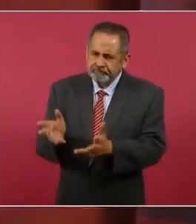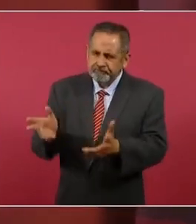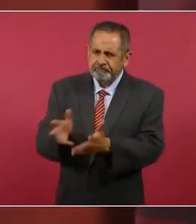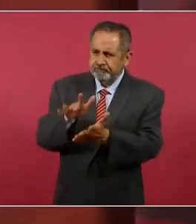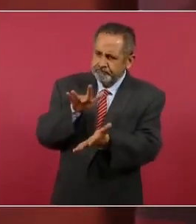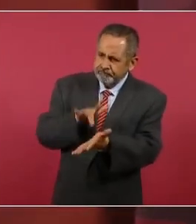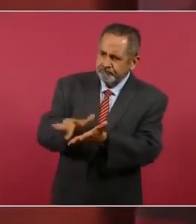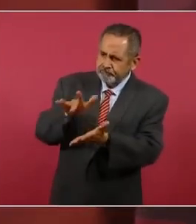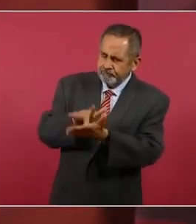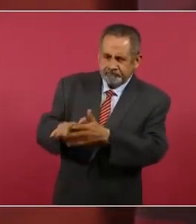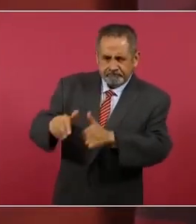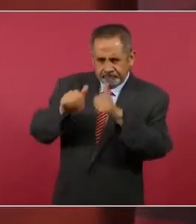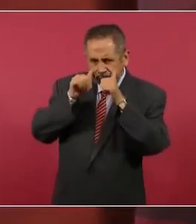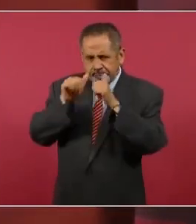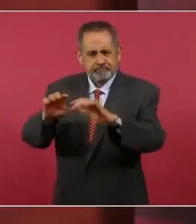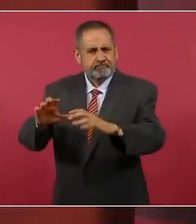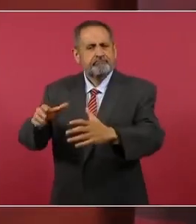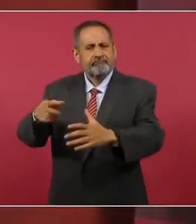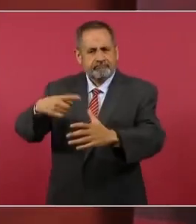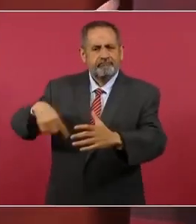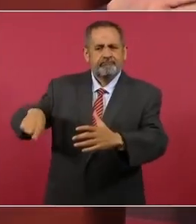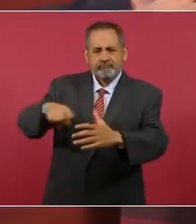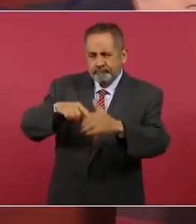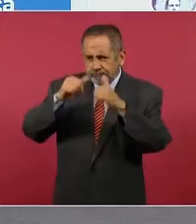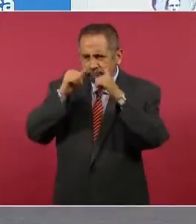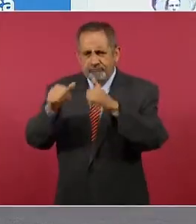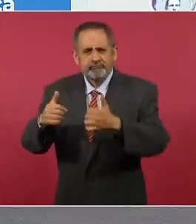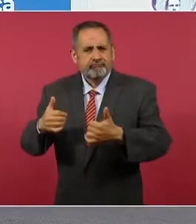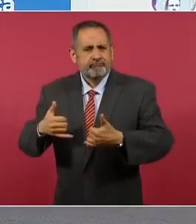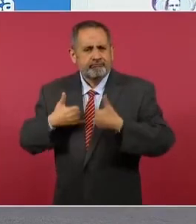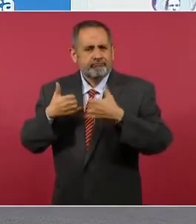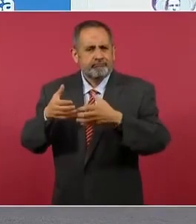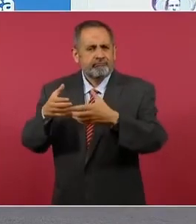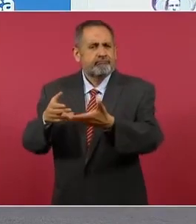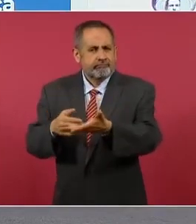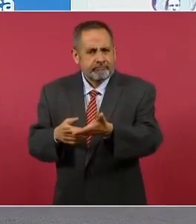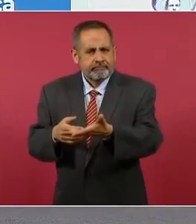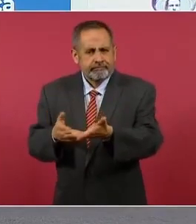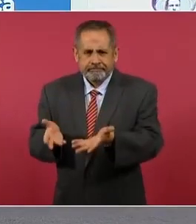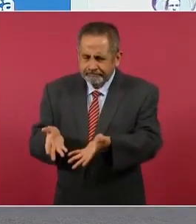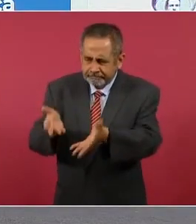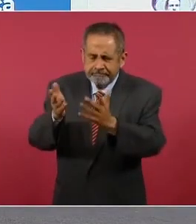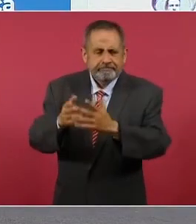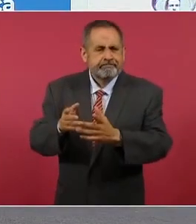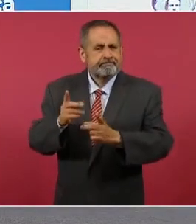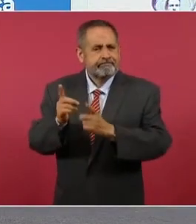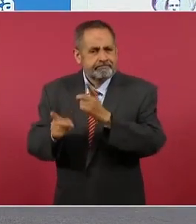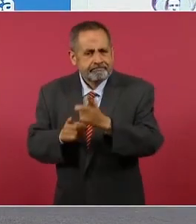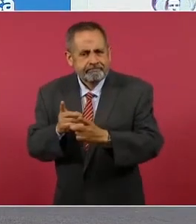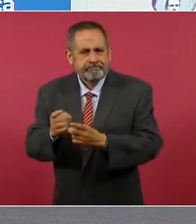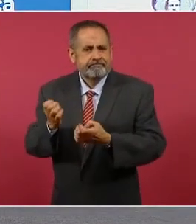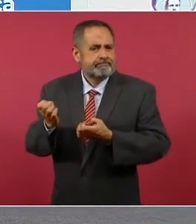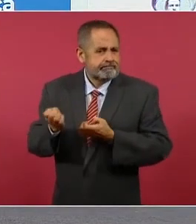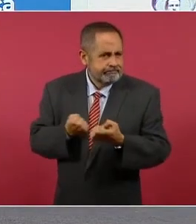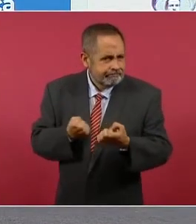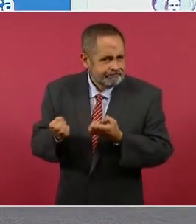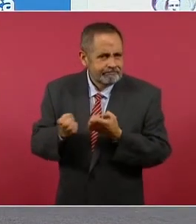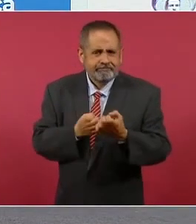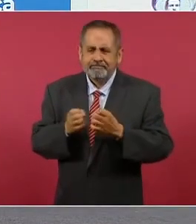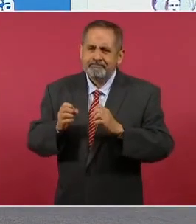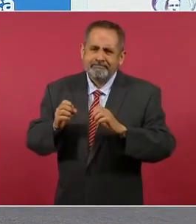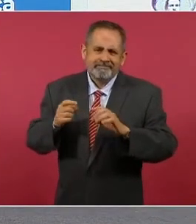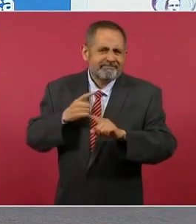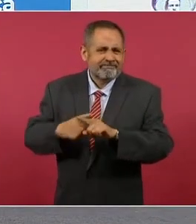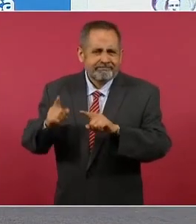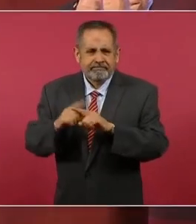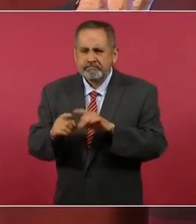apoyar a las personas y a las colectividades, a las comunidades, para realizar actividad física y deporte, para